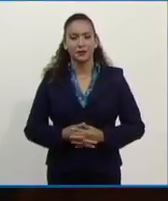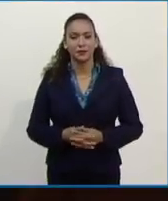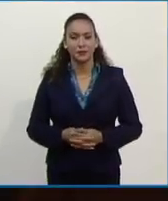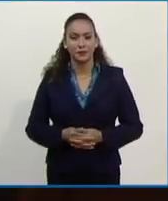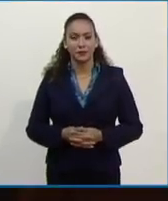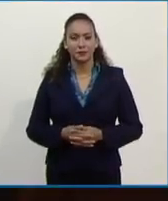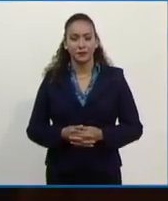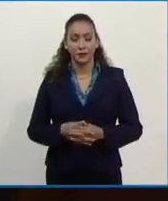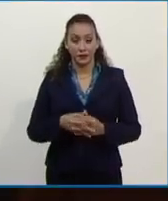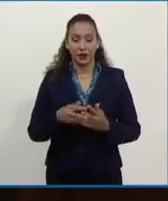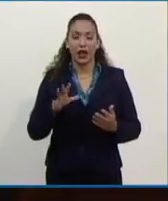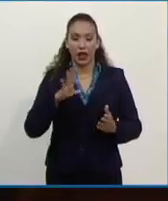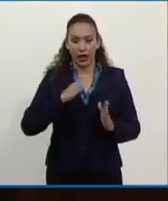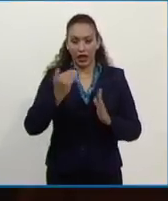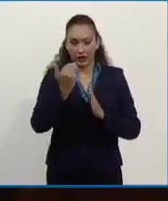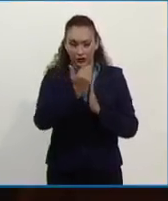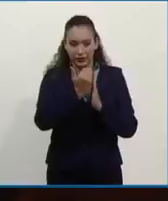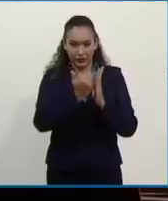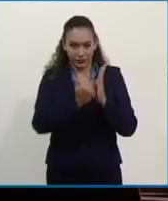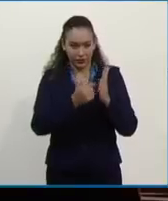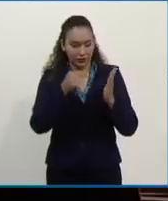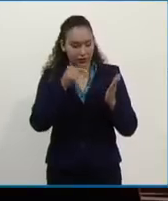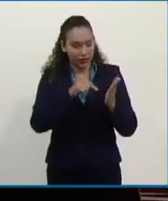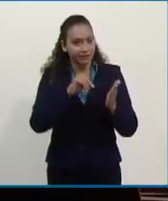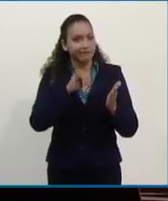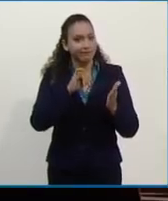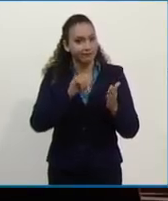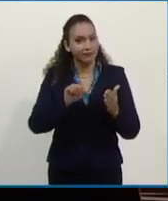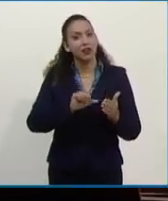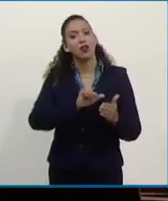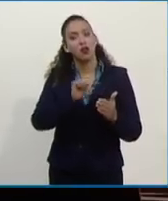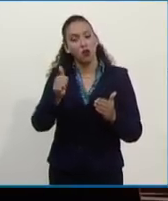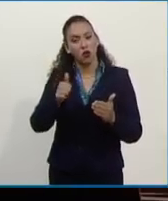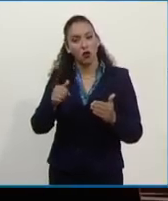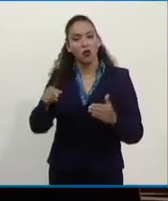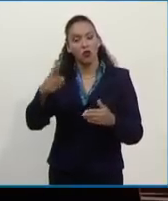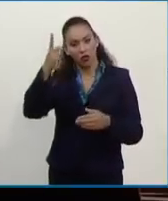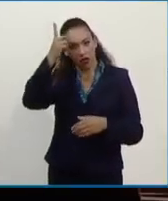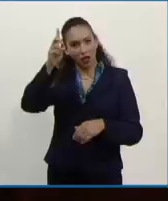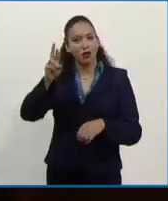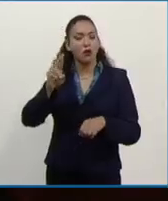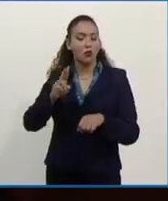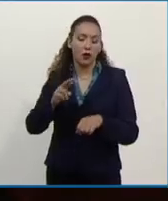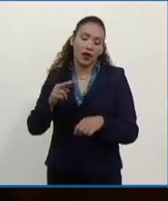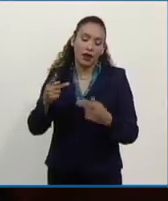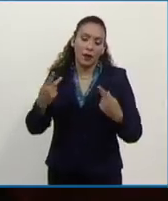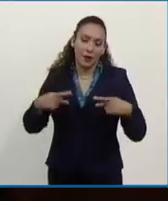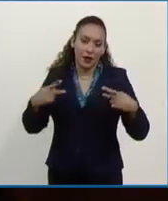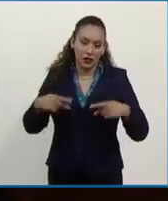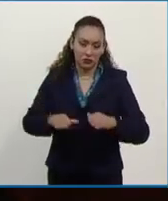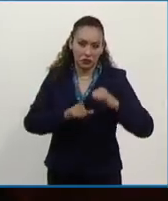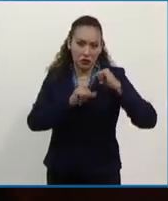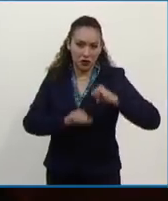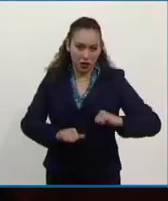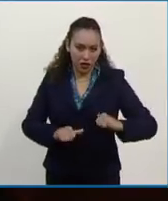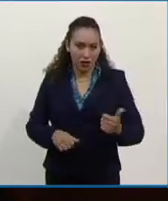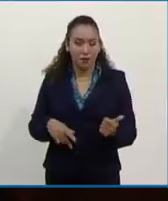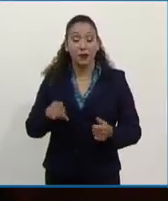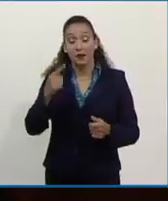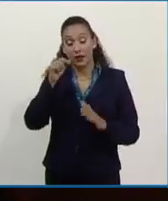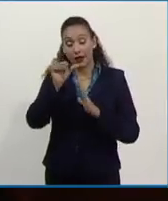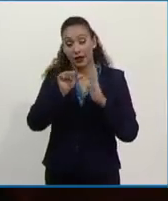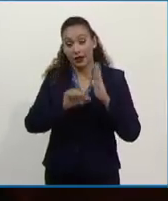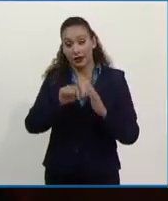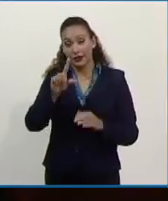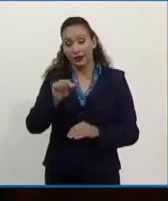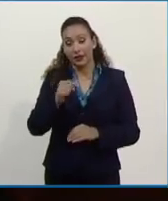Dichas normas efectivamente interfieren con una potestad de orden federal. Por su parte, el artículo 72,